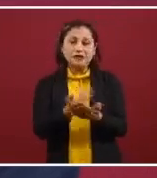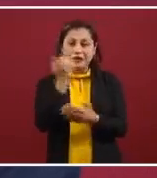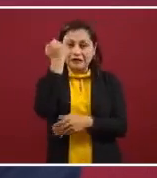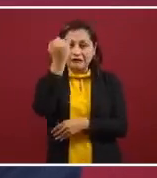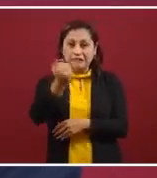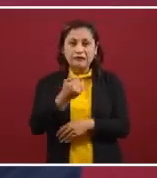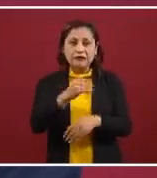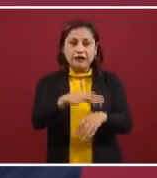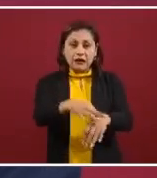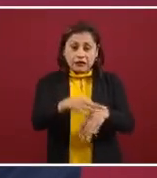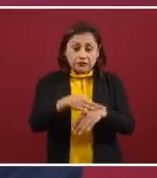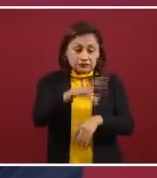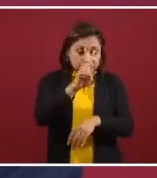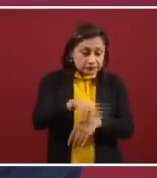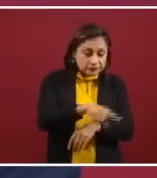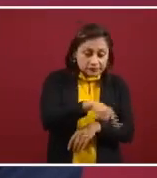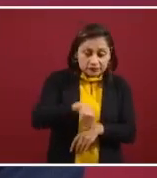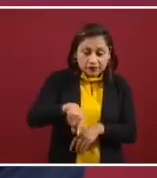ingresos.